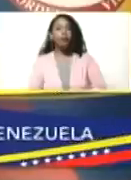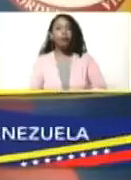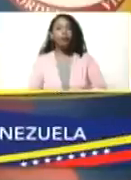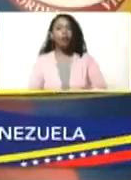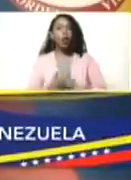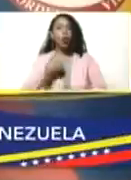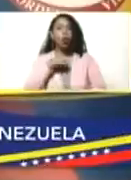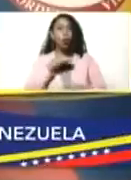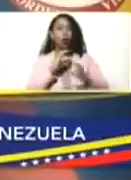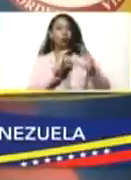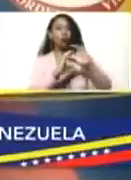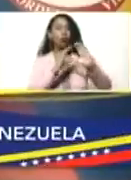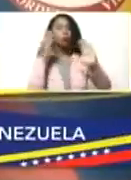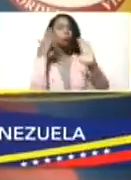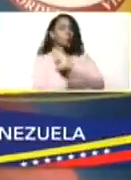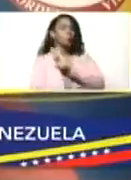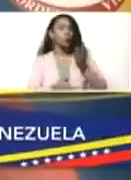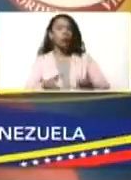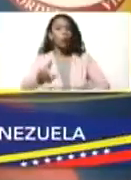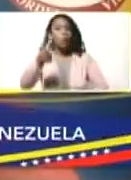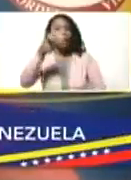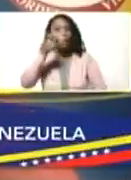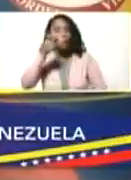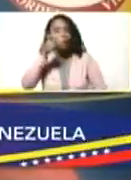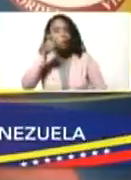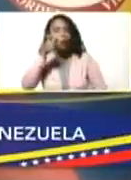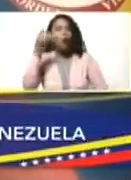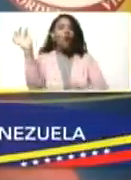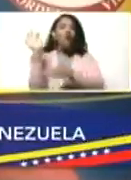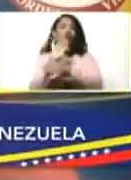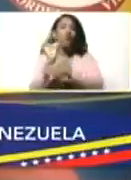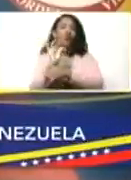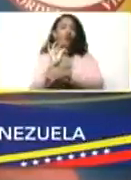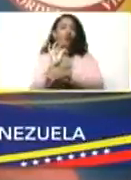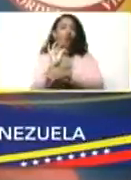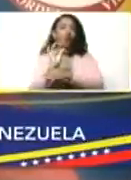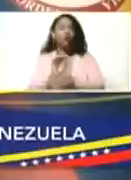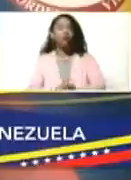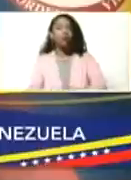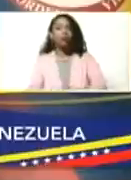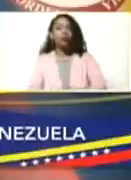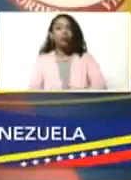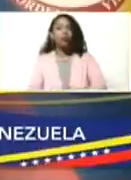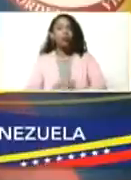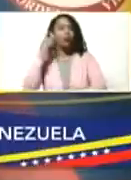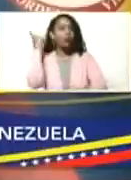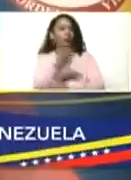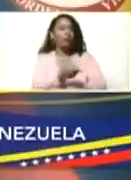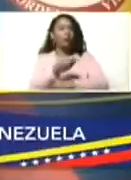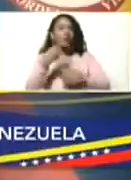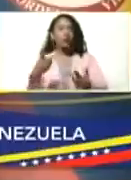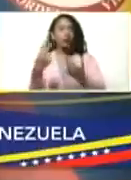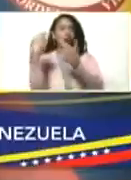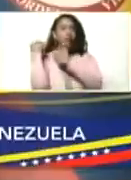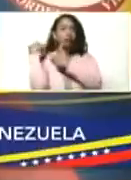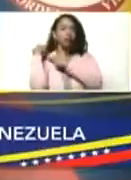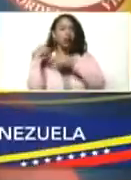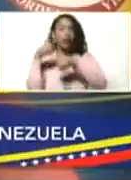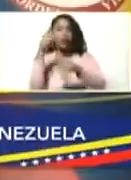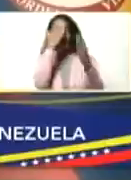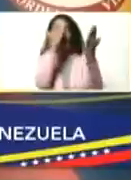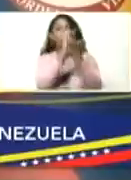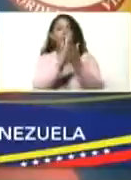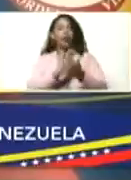Hemos conversado sobre la seguridad y el funcionamiento debido y correspondiente de esa